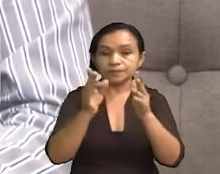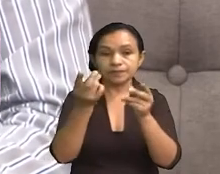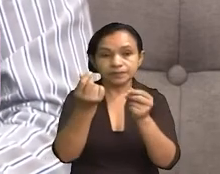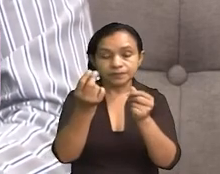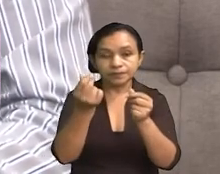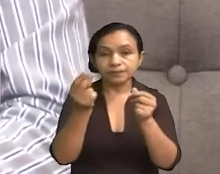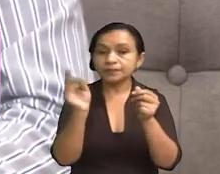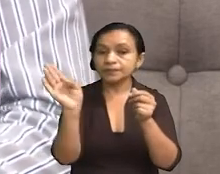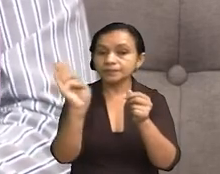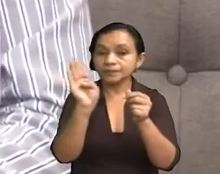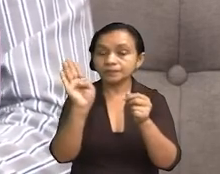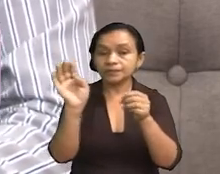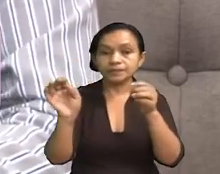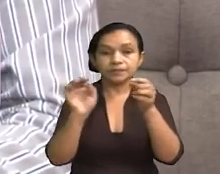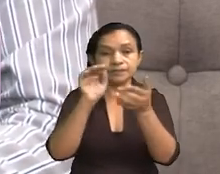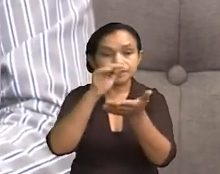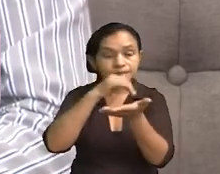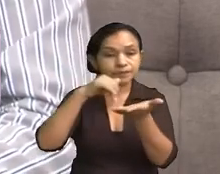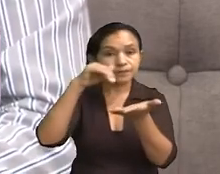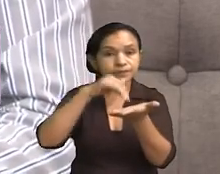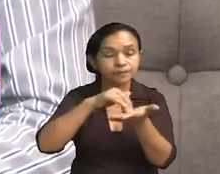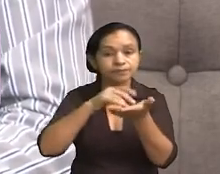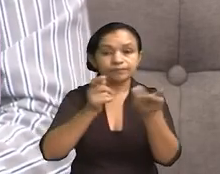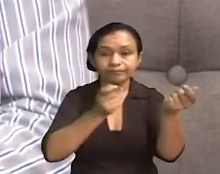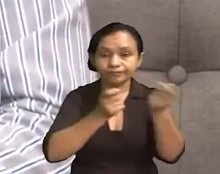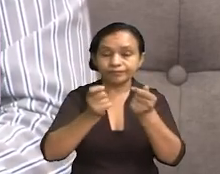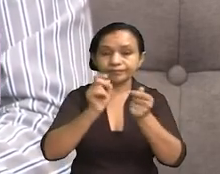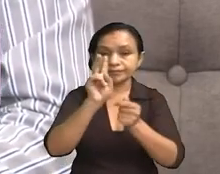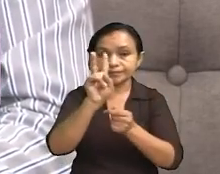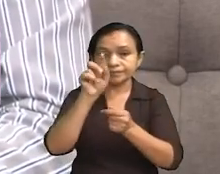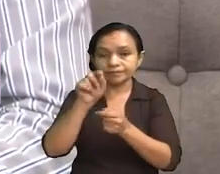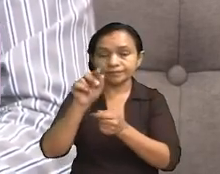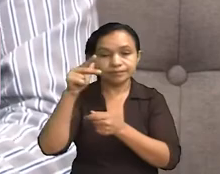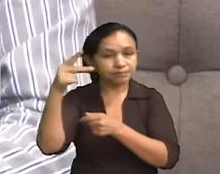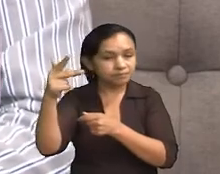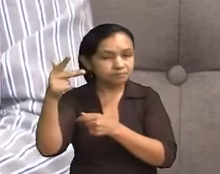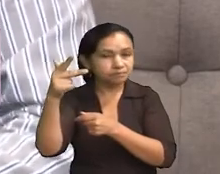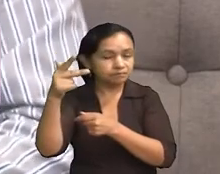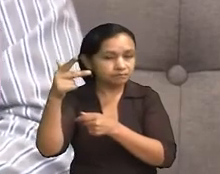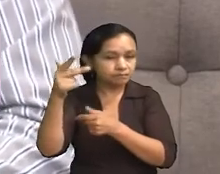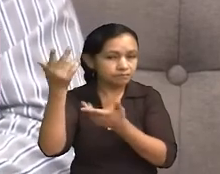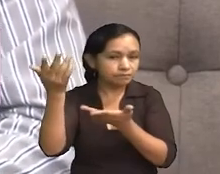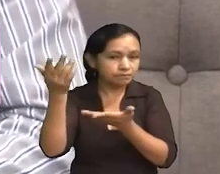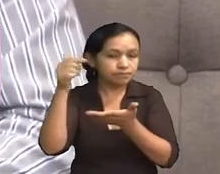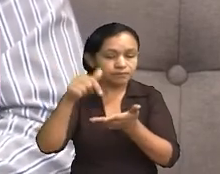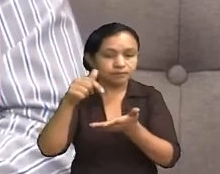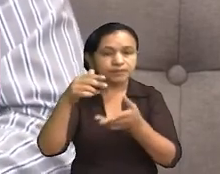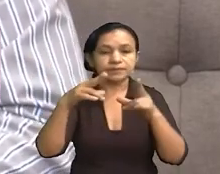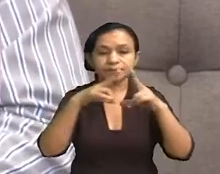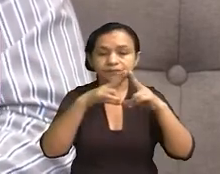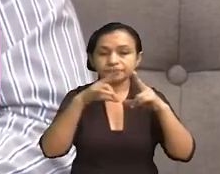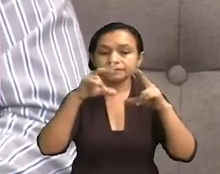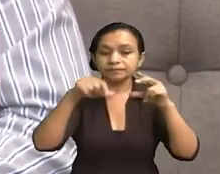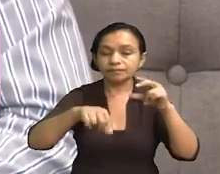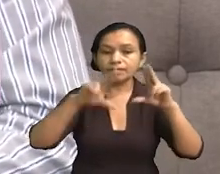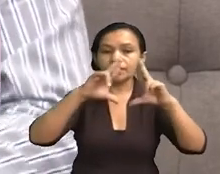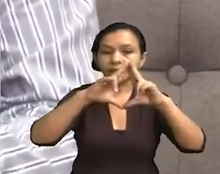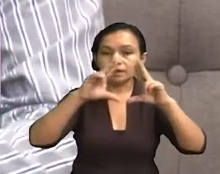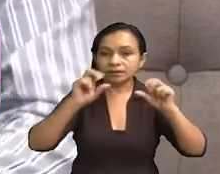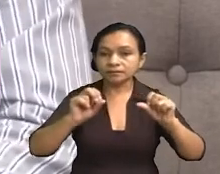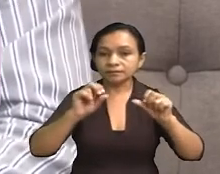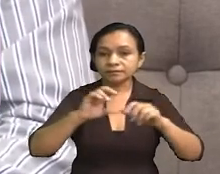monetarias del Banco Central se mantienen en 2.8 veces el Producto Interno Bruto de Nicaragua.